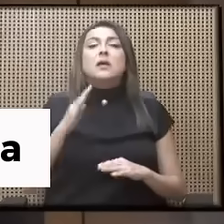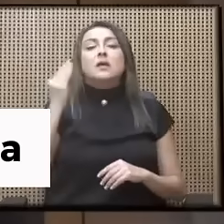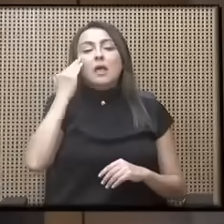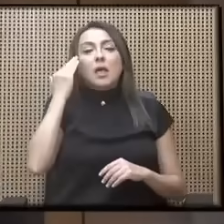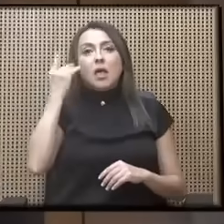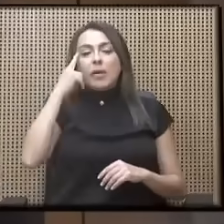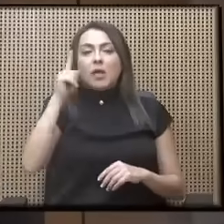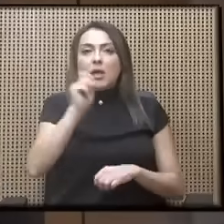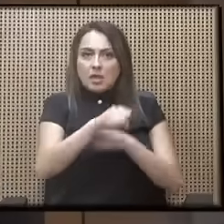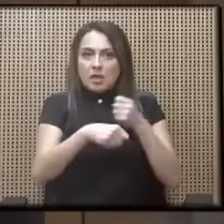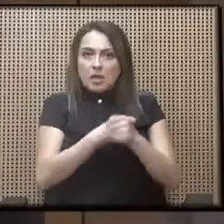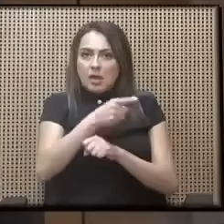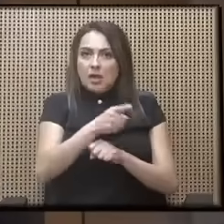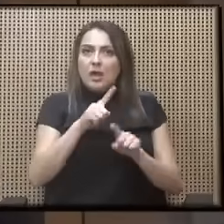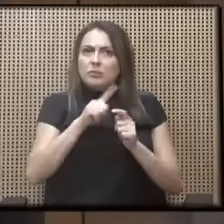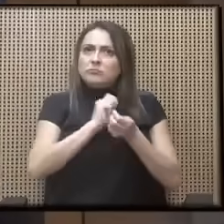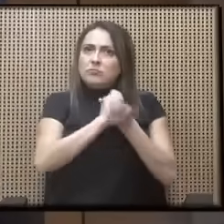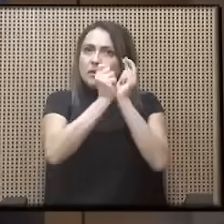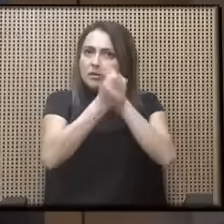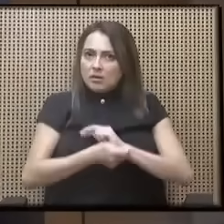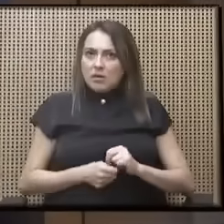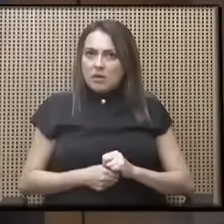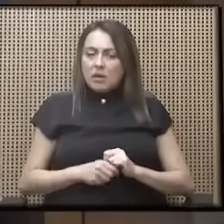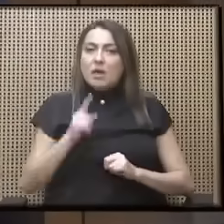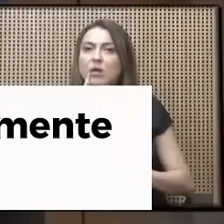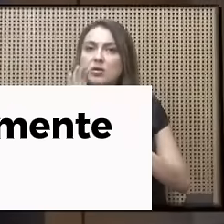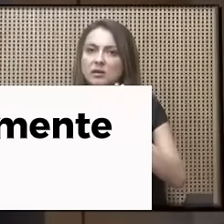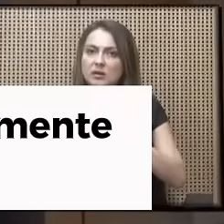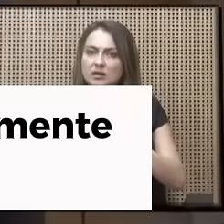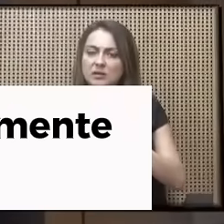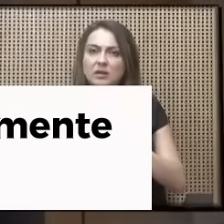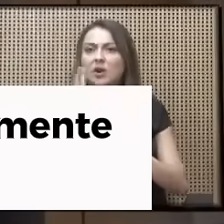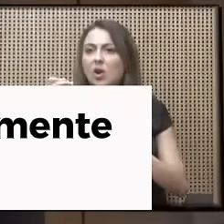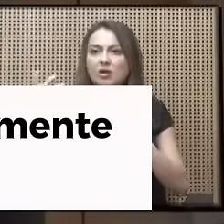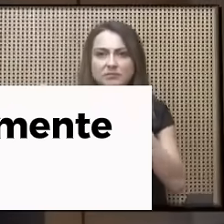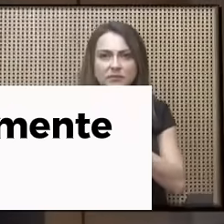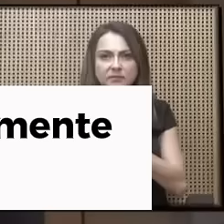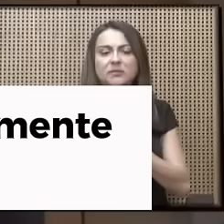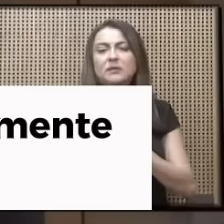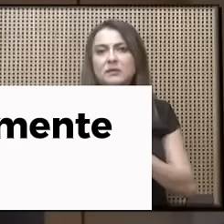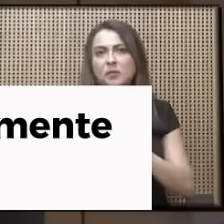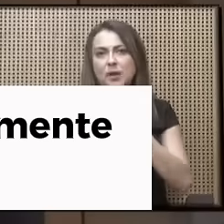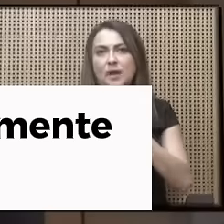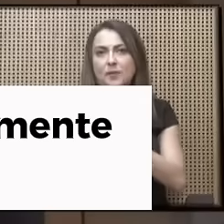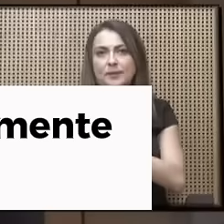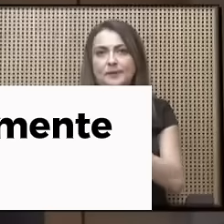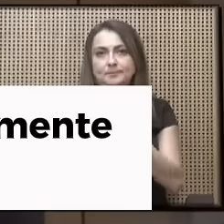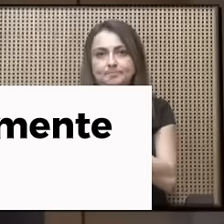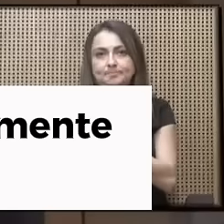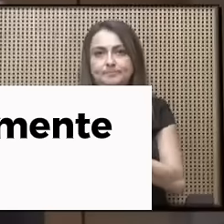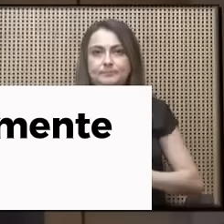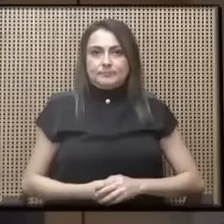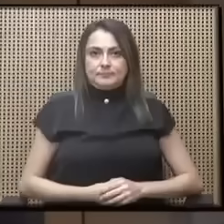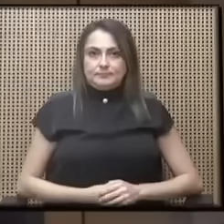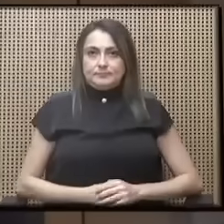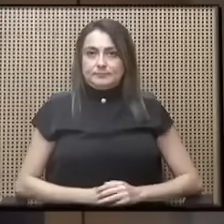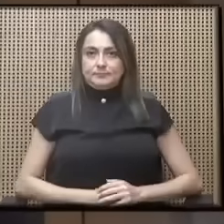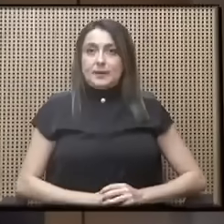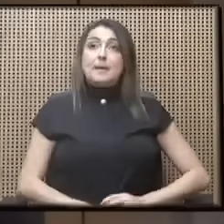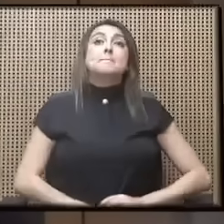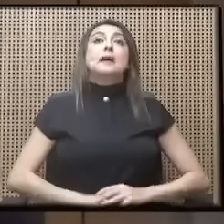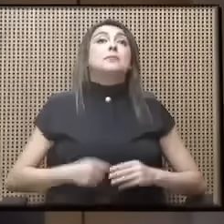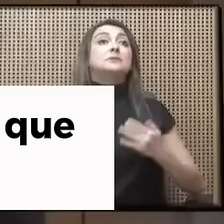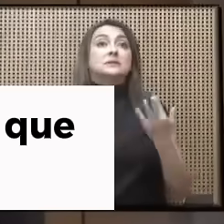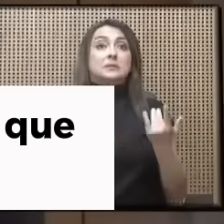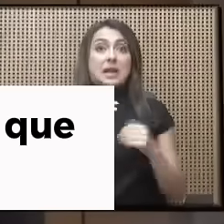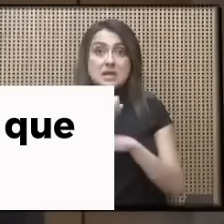que para la sala esta sería una reforma constitucional inconstitucional, yo la voy a votar favorablemente. Y vamos a